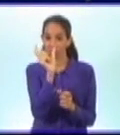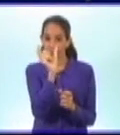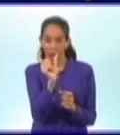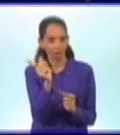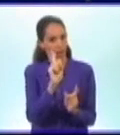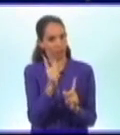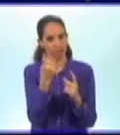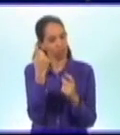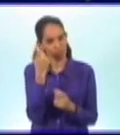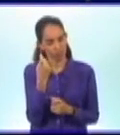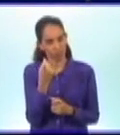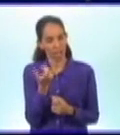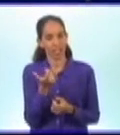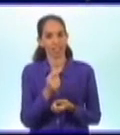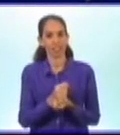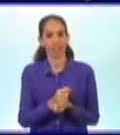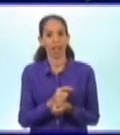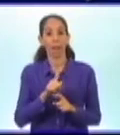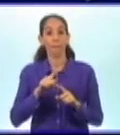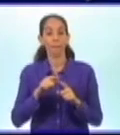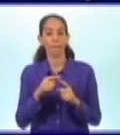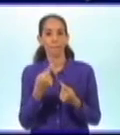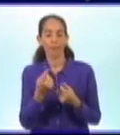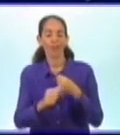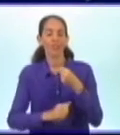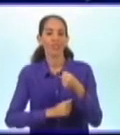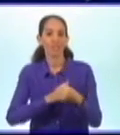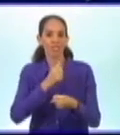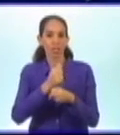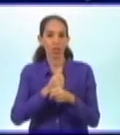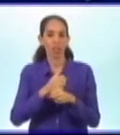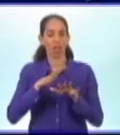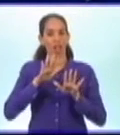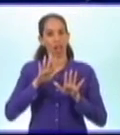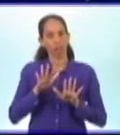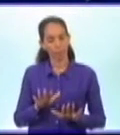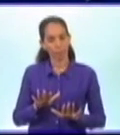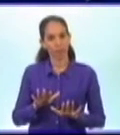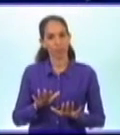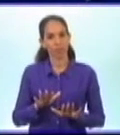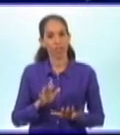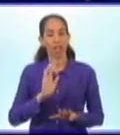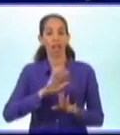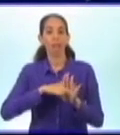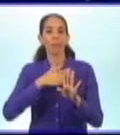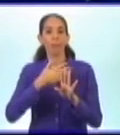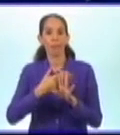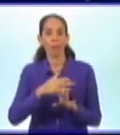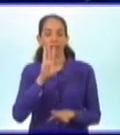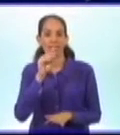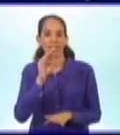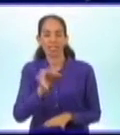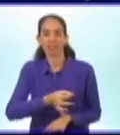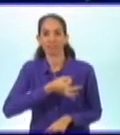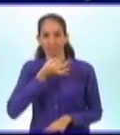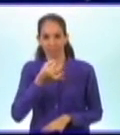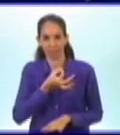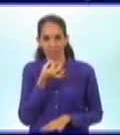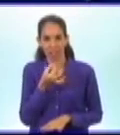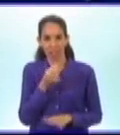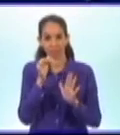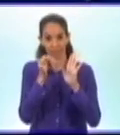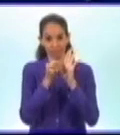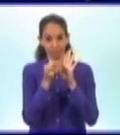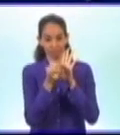palabras. Sencillamente se hace una ligera pausa para luego decir lo que se quiere expresar. Esos tres puntos